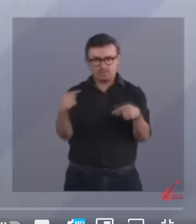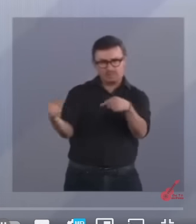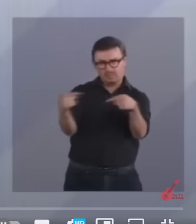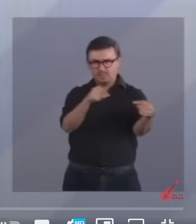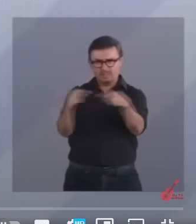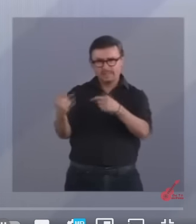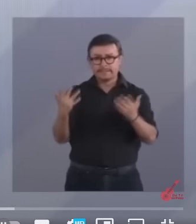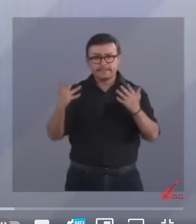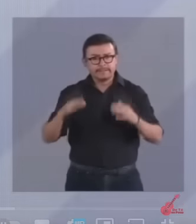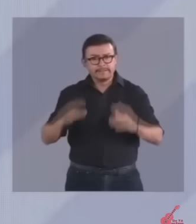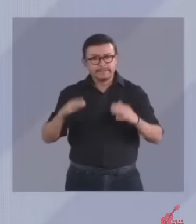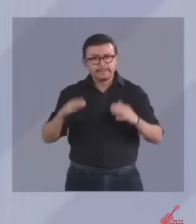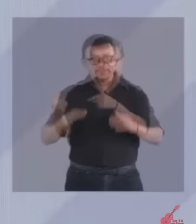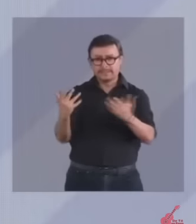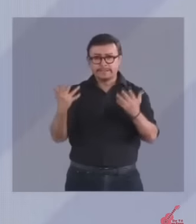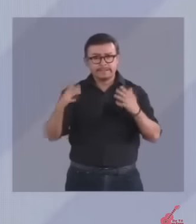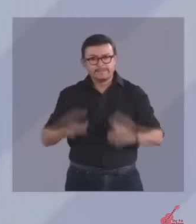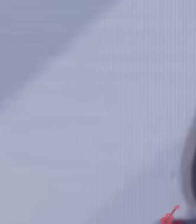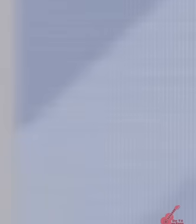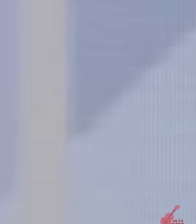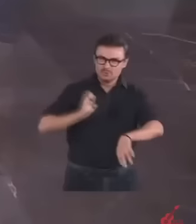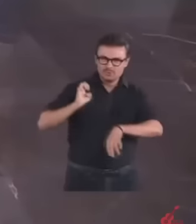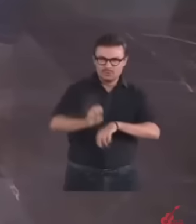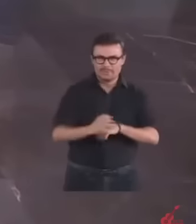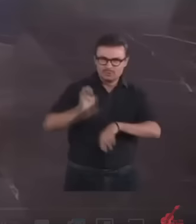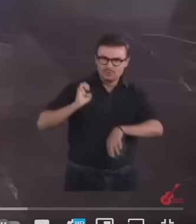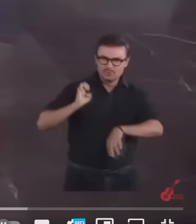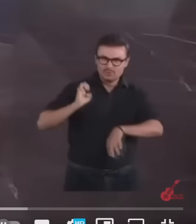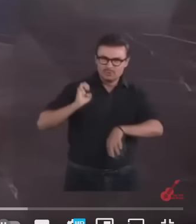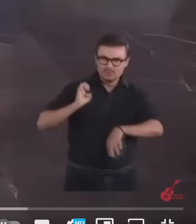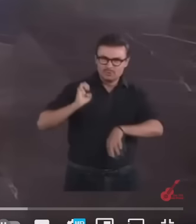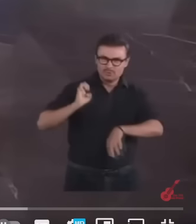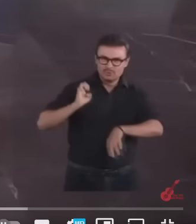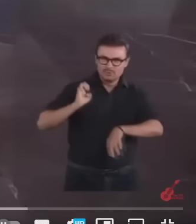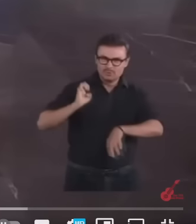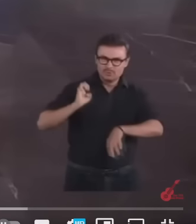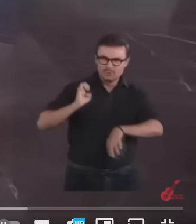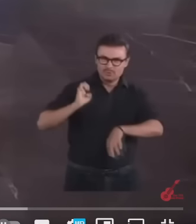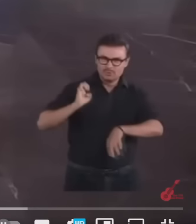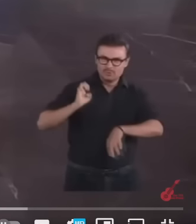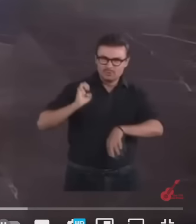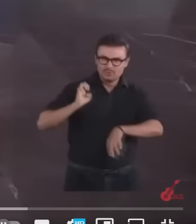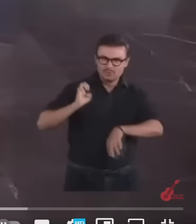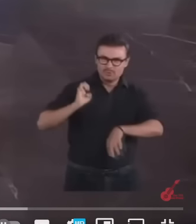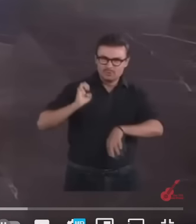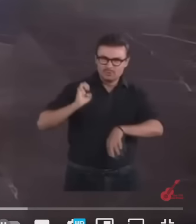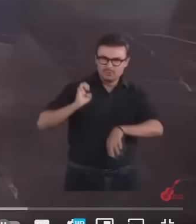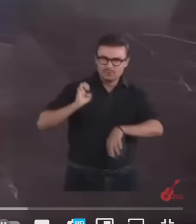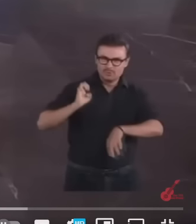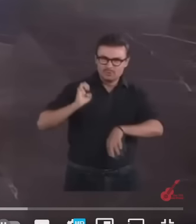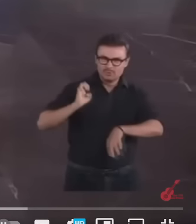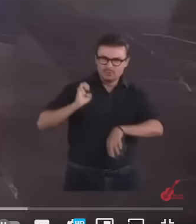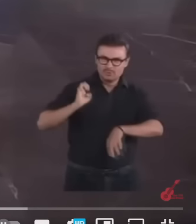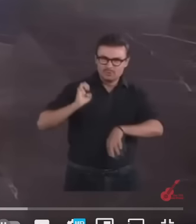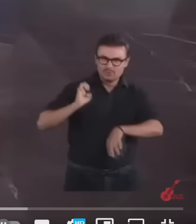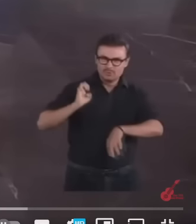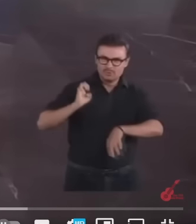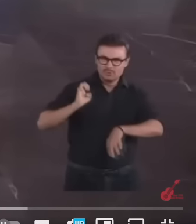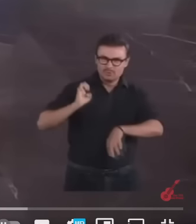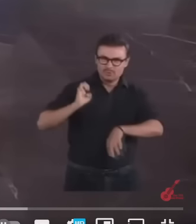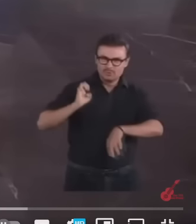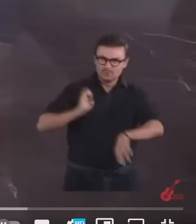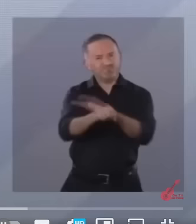es una falta de respeto hablar de racismo. Sin mi... Como debe ser. Tu comentario infringe nuestras normas comunitarias. Mi lab